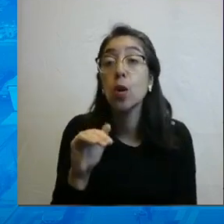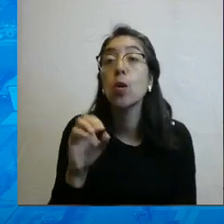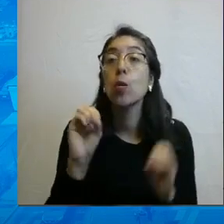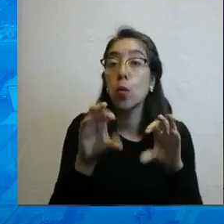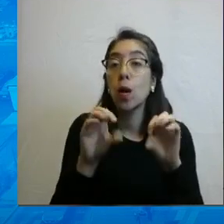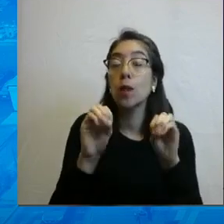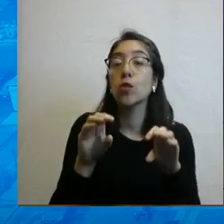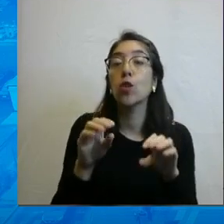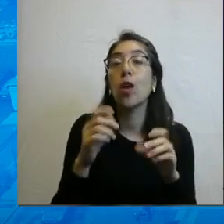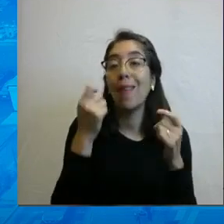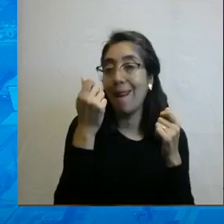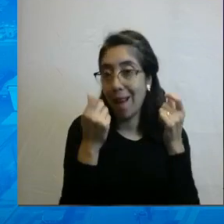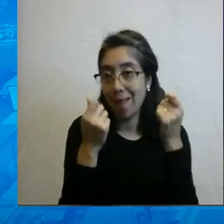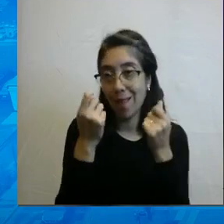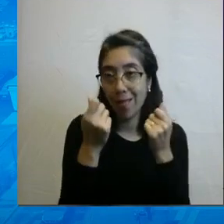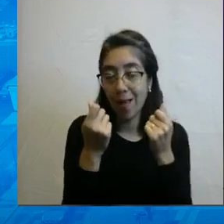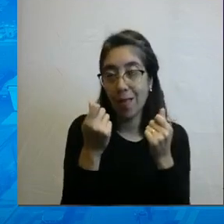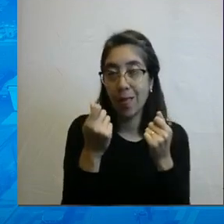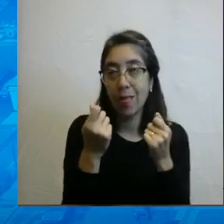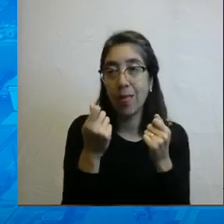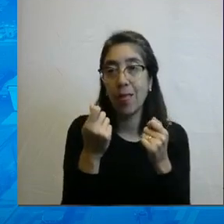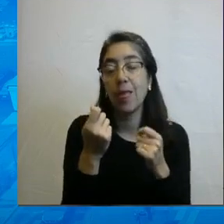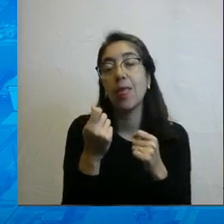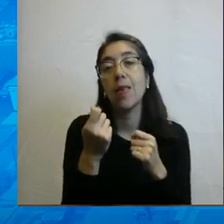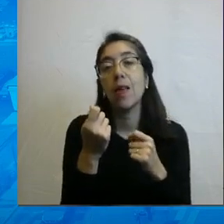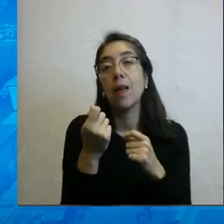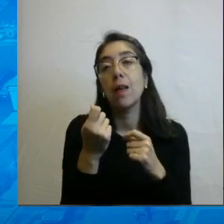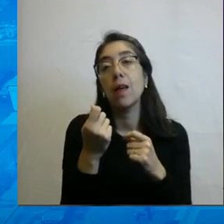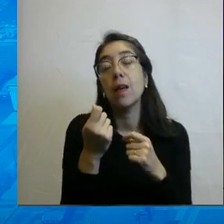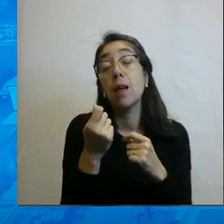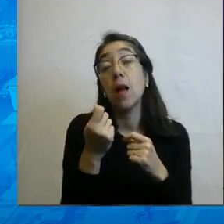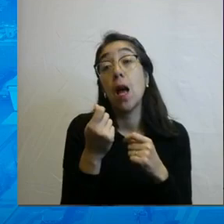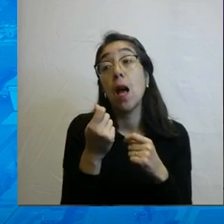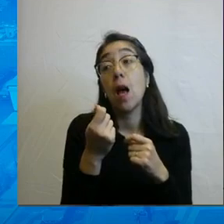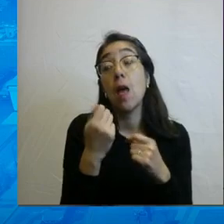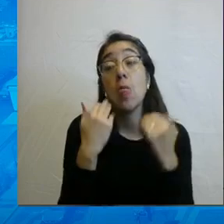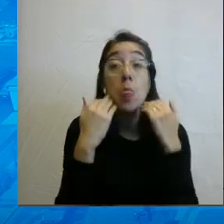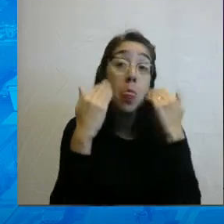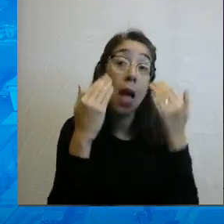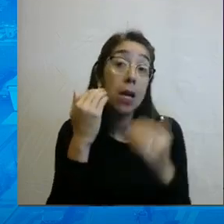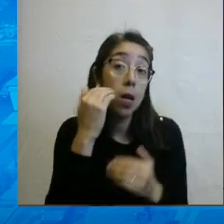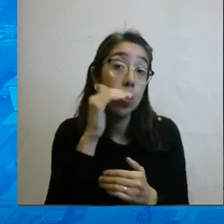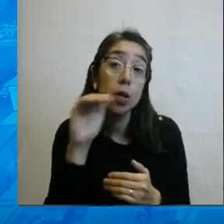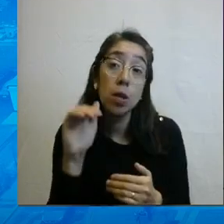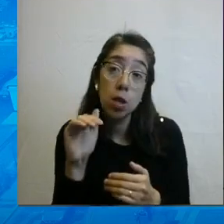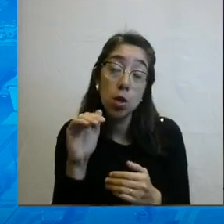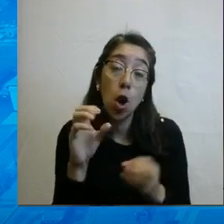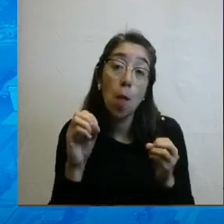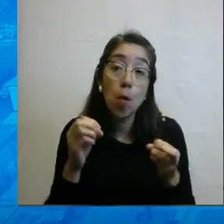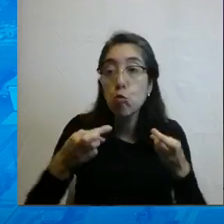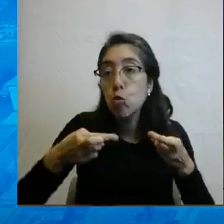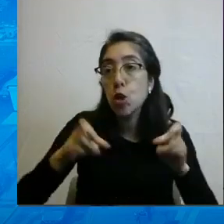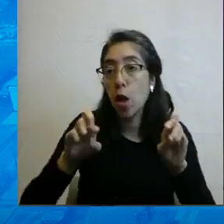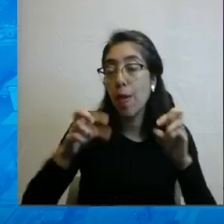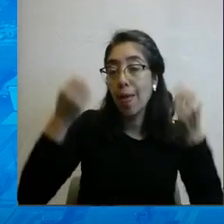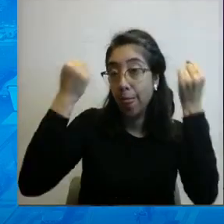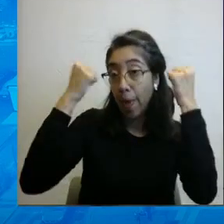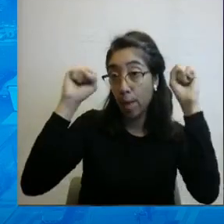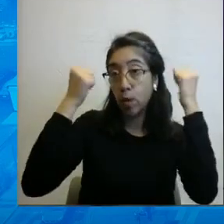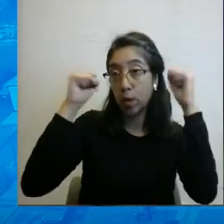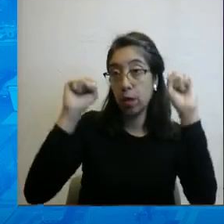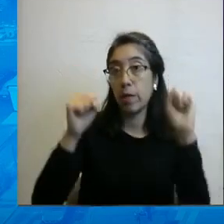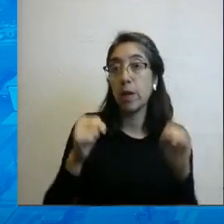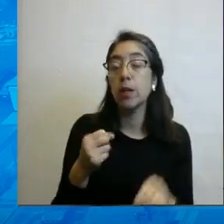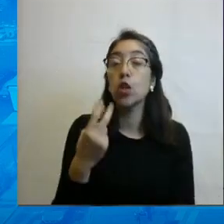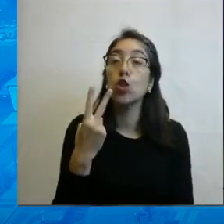empezar por ahí. Darle a los niños otro tipo de incentivos para que esto sea más fácil. Y de hecho, por eso también tomé el cargo. Yo